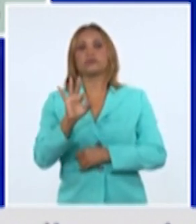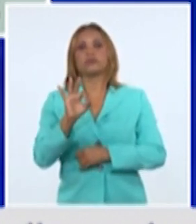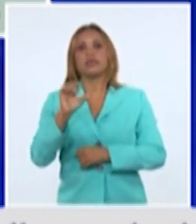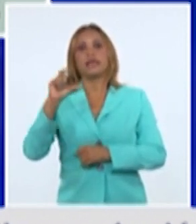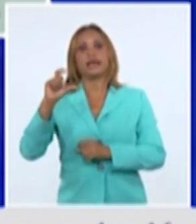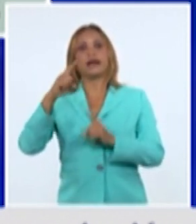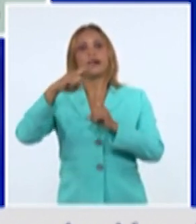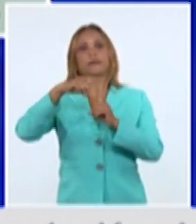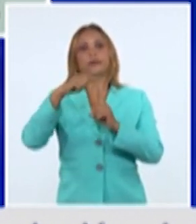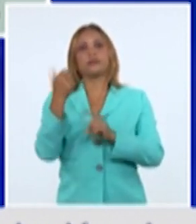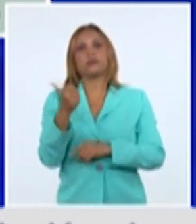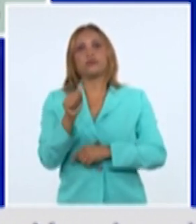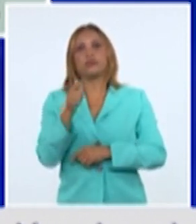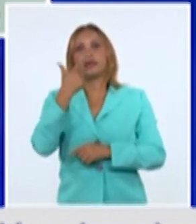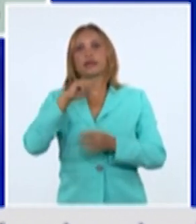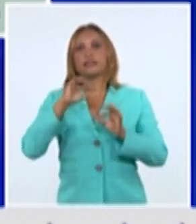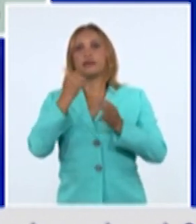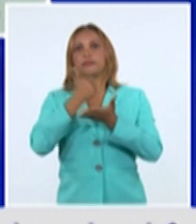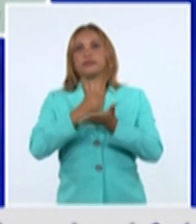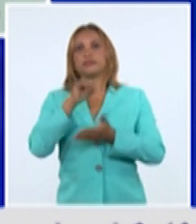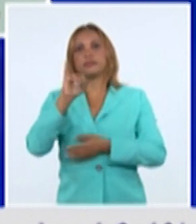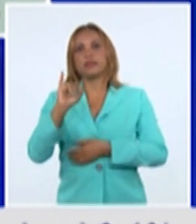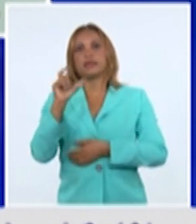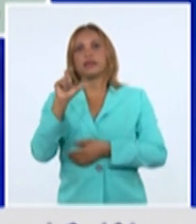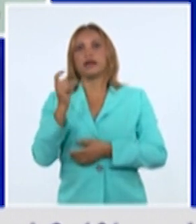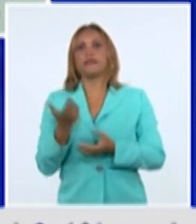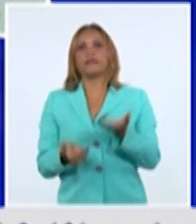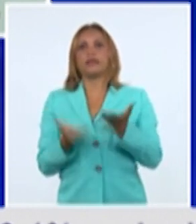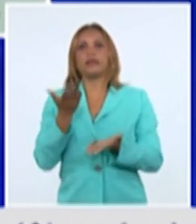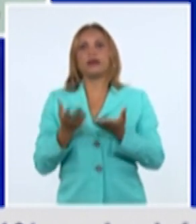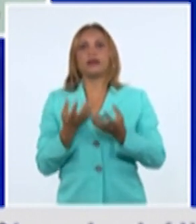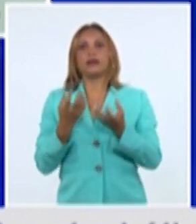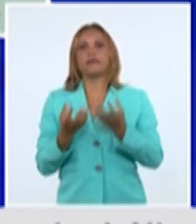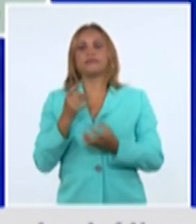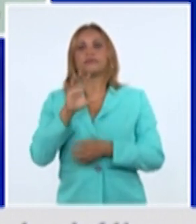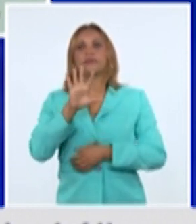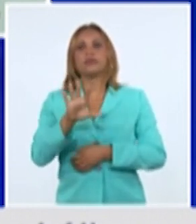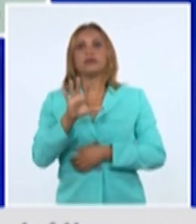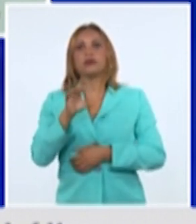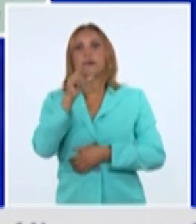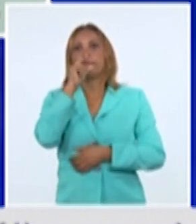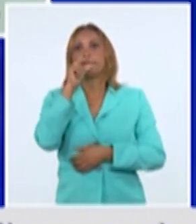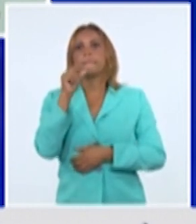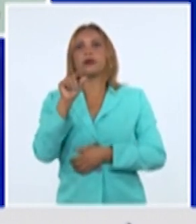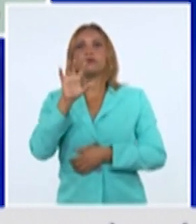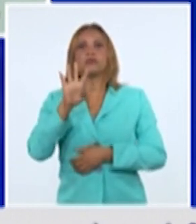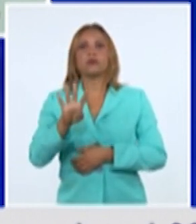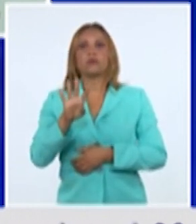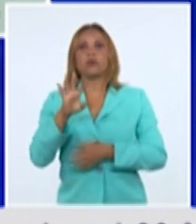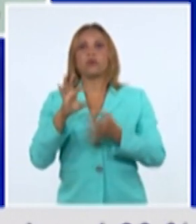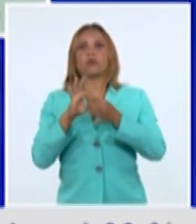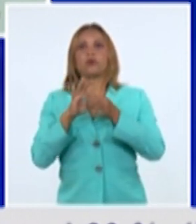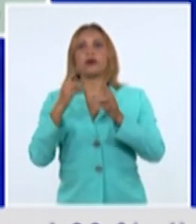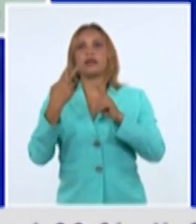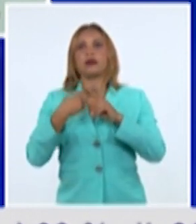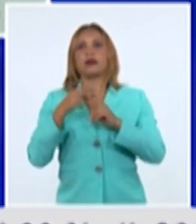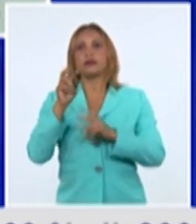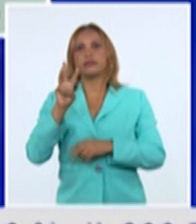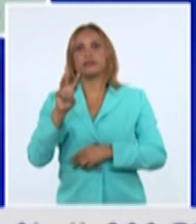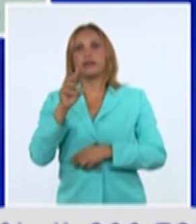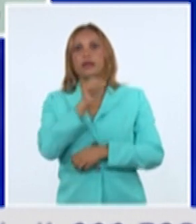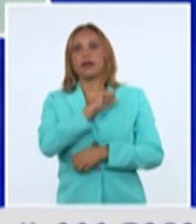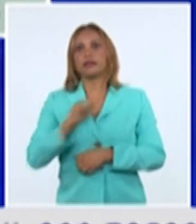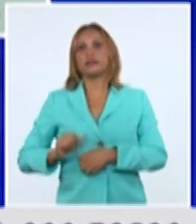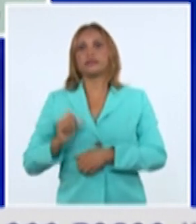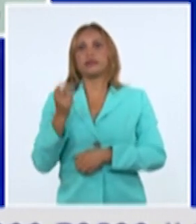10, Artemisa 6, Candelaria 5, Bauta 4, Guanajay 3, Alquizar 2 y Bahía Honda